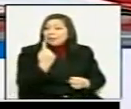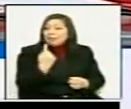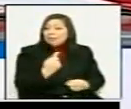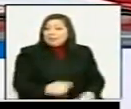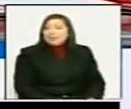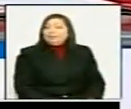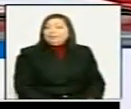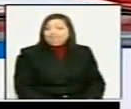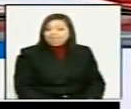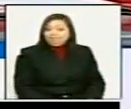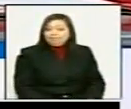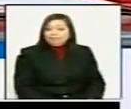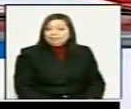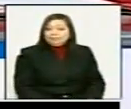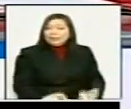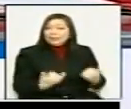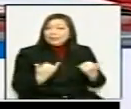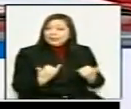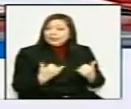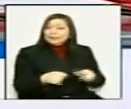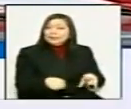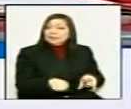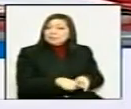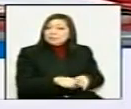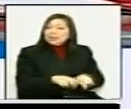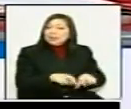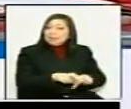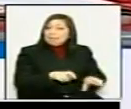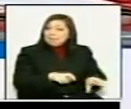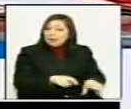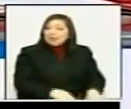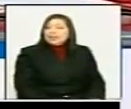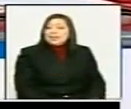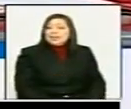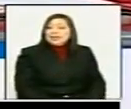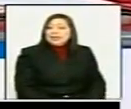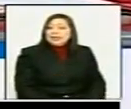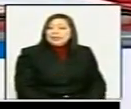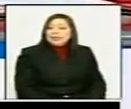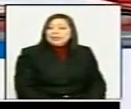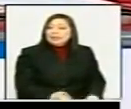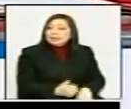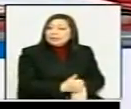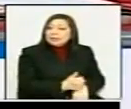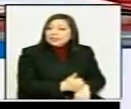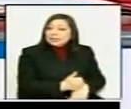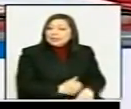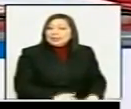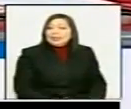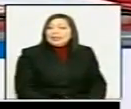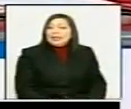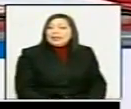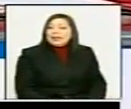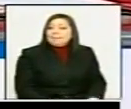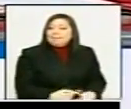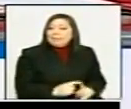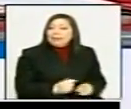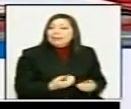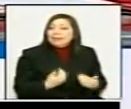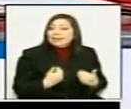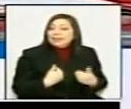pleno. Y en ese primer pleno ratificaré mi decisión de retirar mi